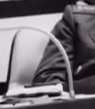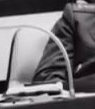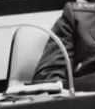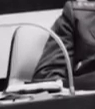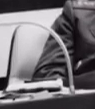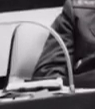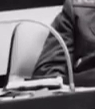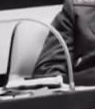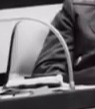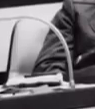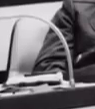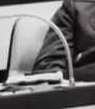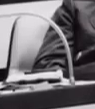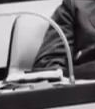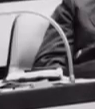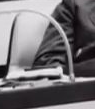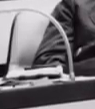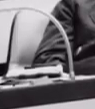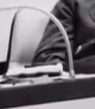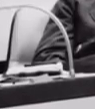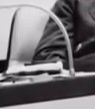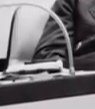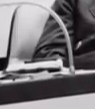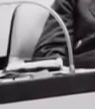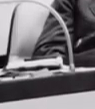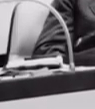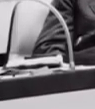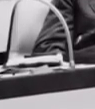Haya Dios que será divino.